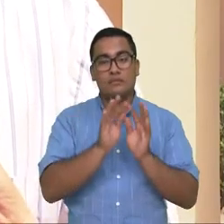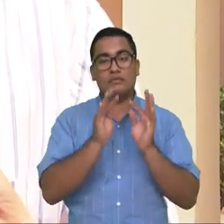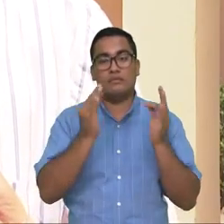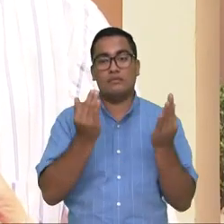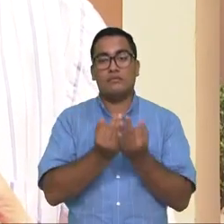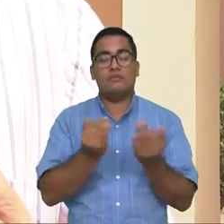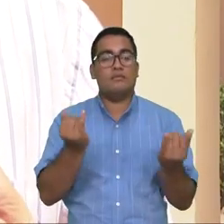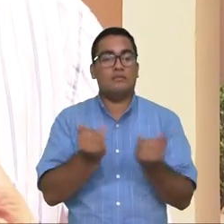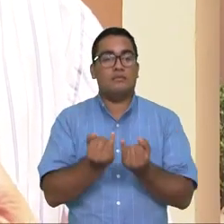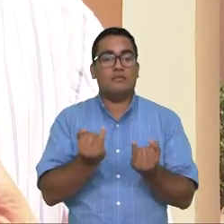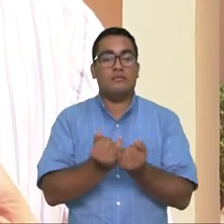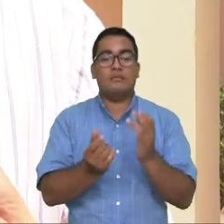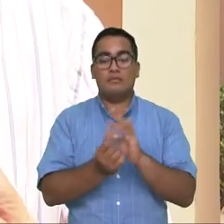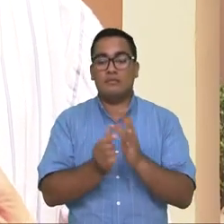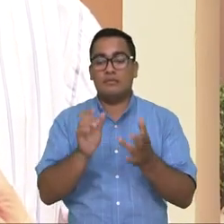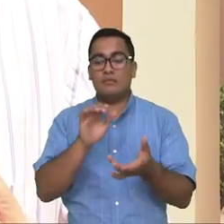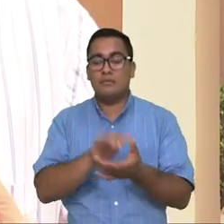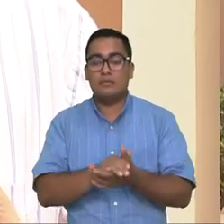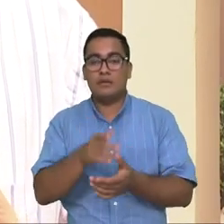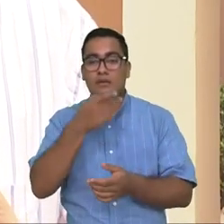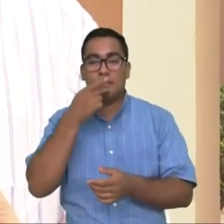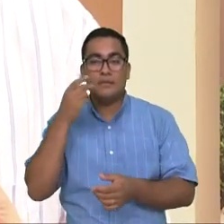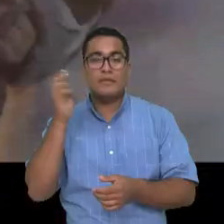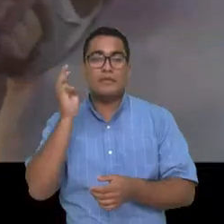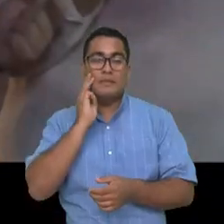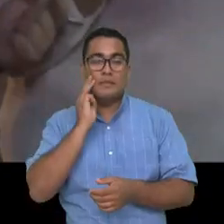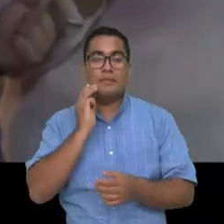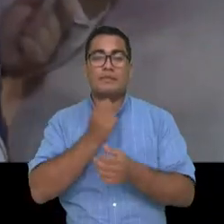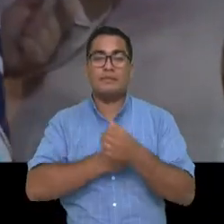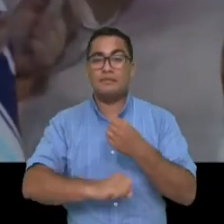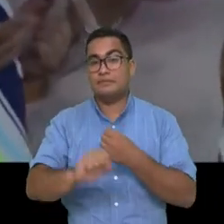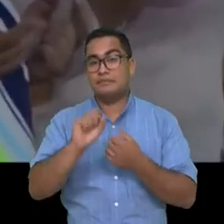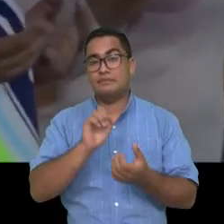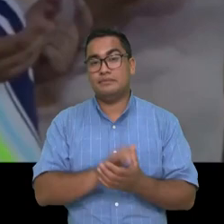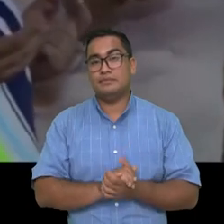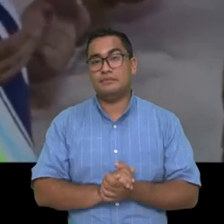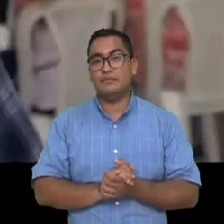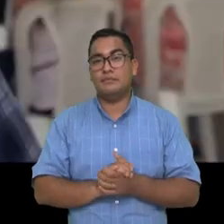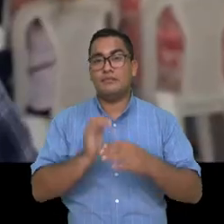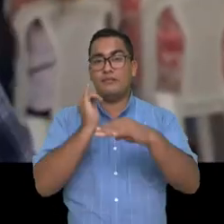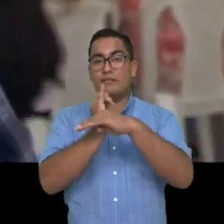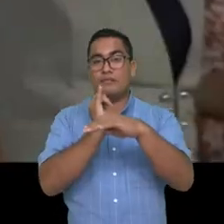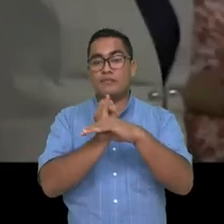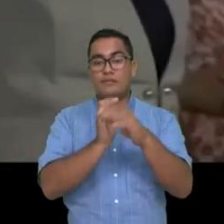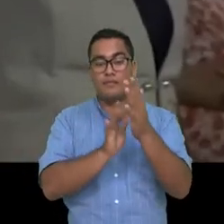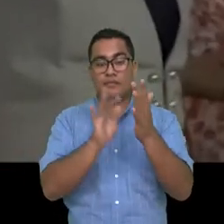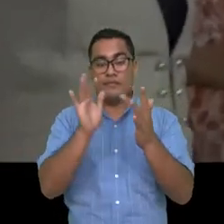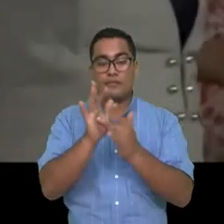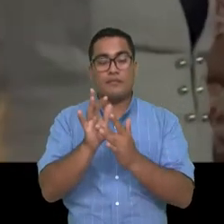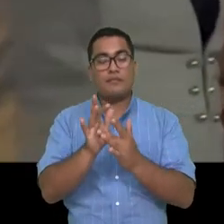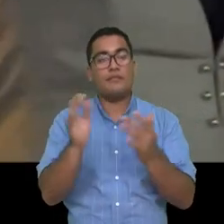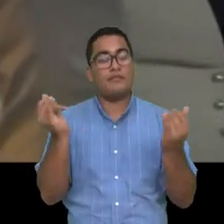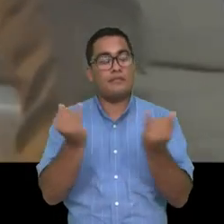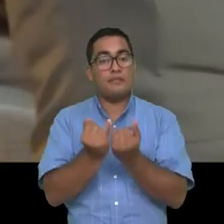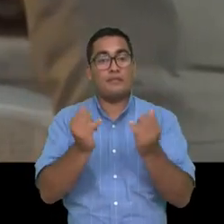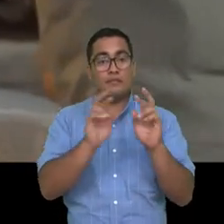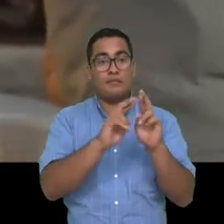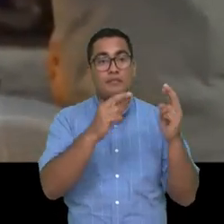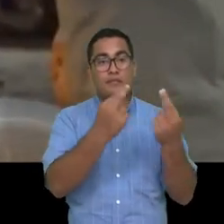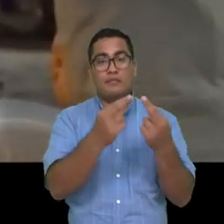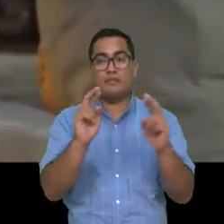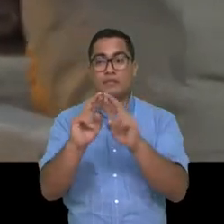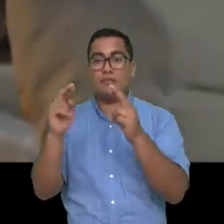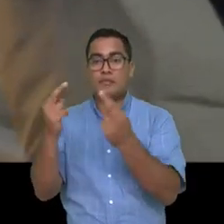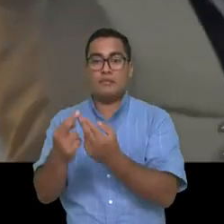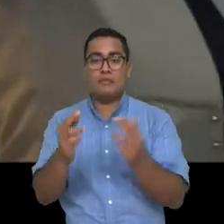está su esposa, su papá, su mamá, sus hijos. Las iglesias también han intensificado sus reuniones en hogares a